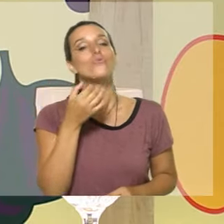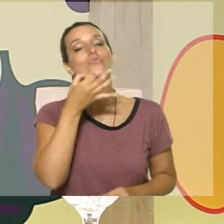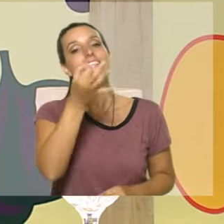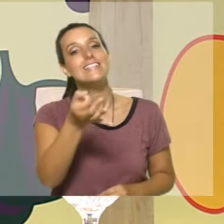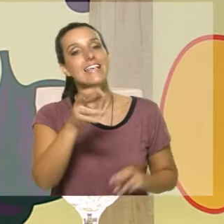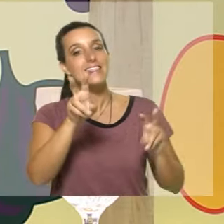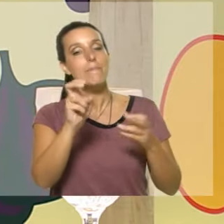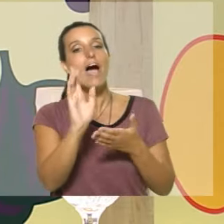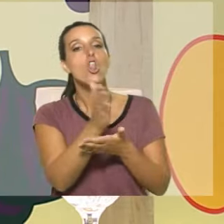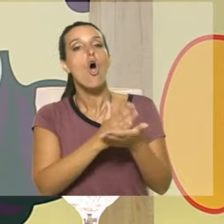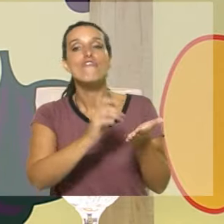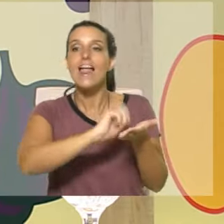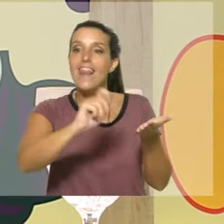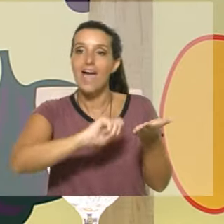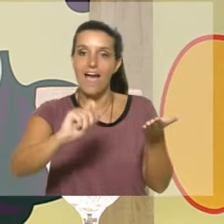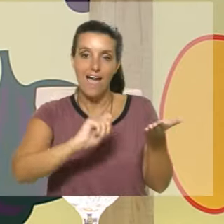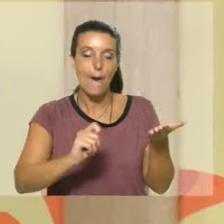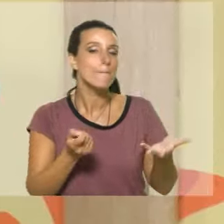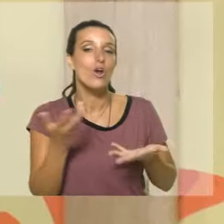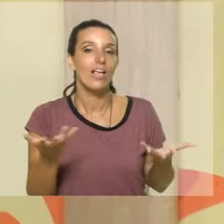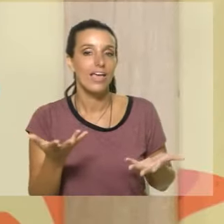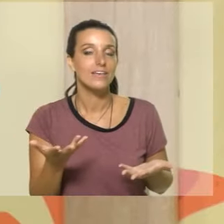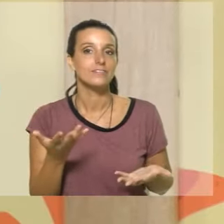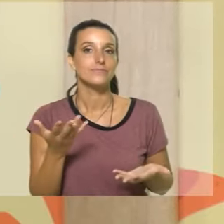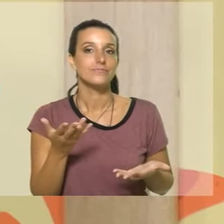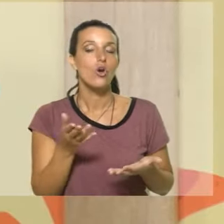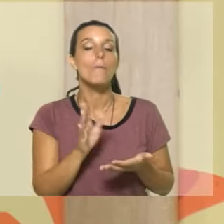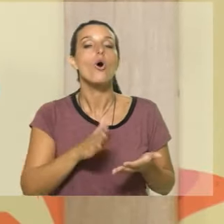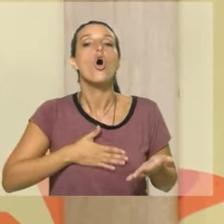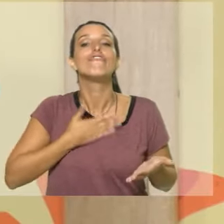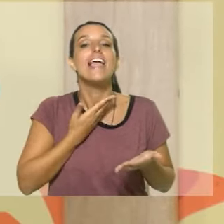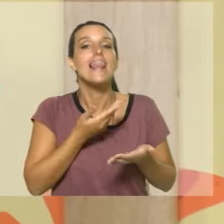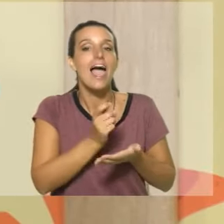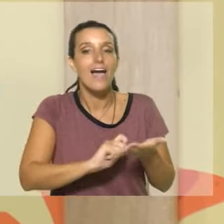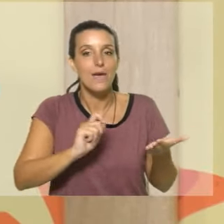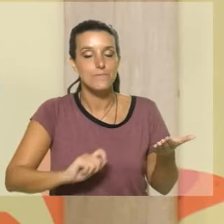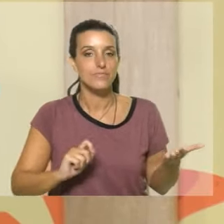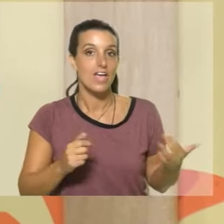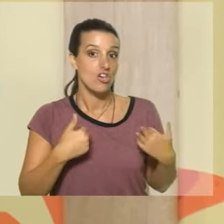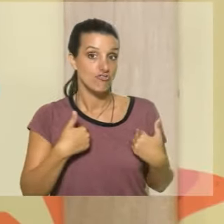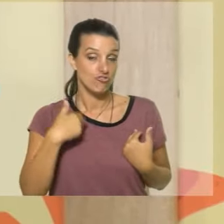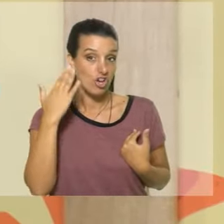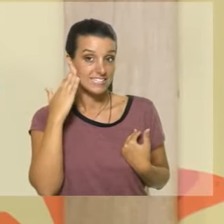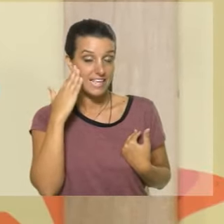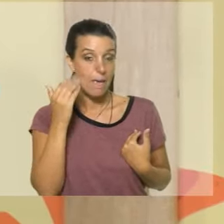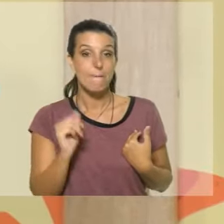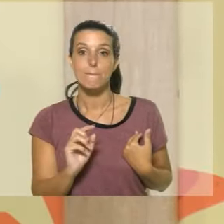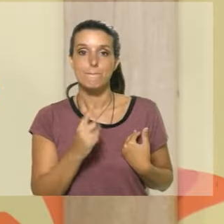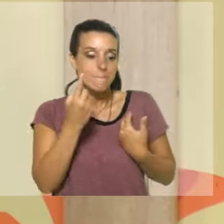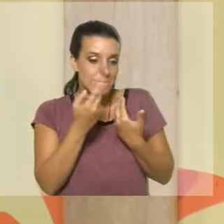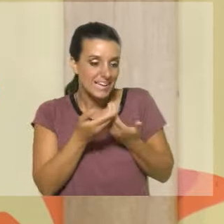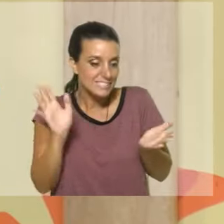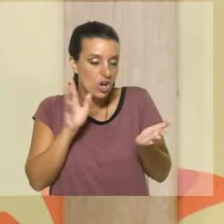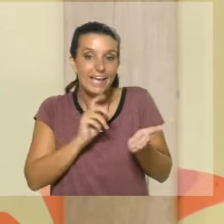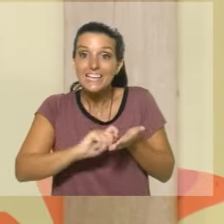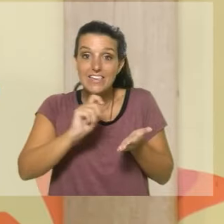formato novela para transmitir estos conocimientos eh Siendo sincero eh sabiendo que estaba dando mis primeros pasos en lo que es